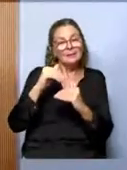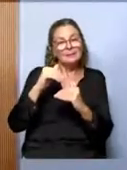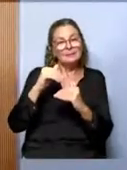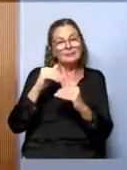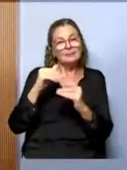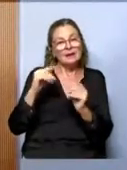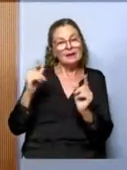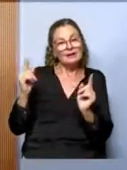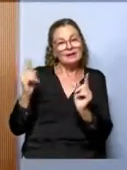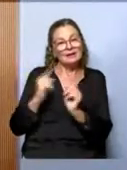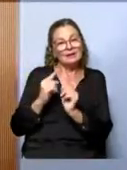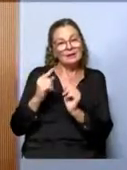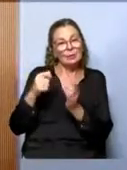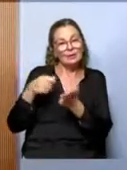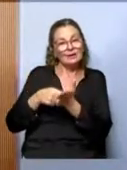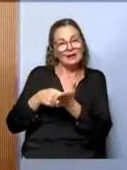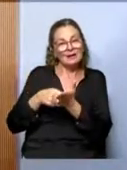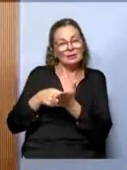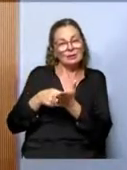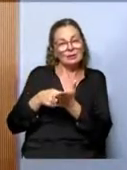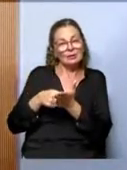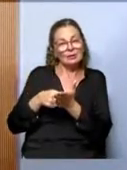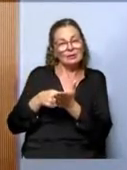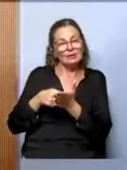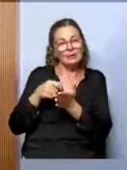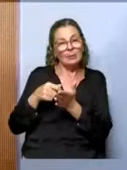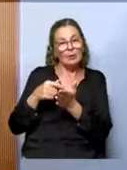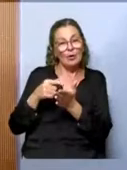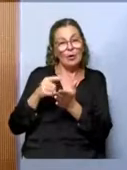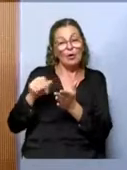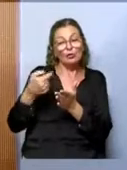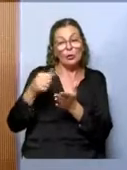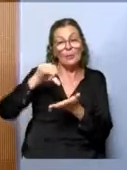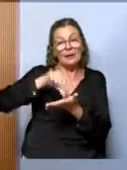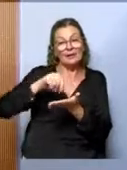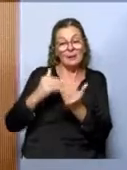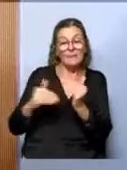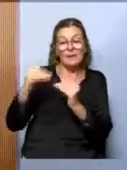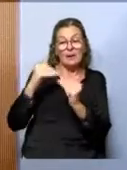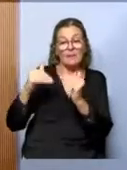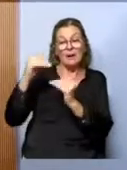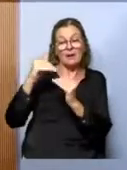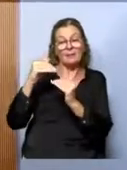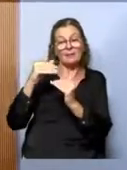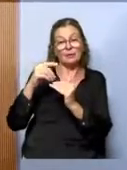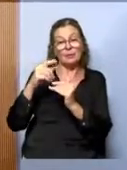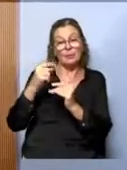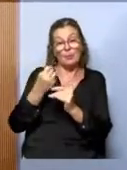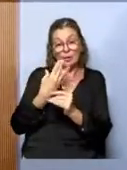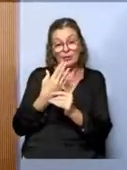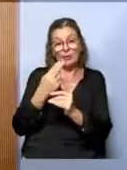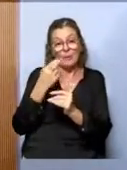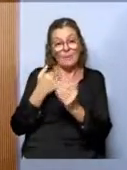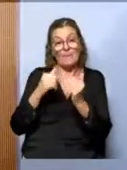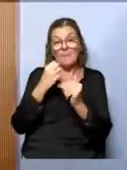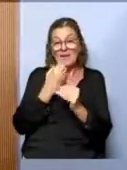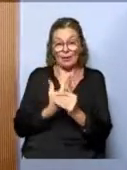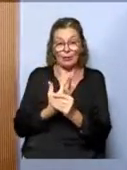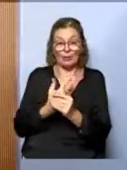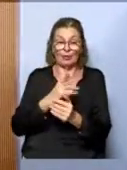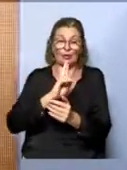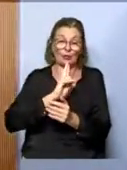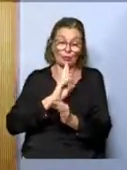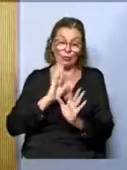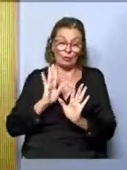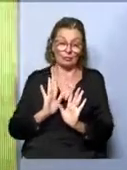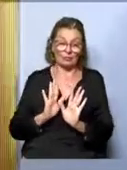redujo ese gasto. De hecho, la mayoría de los países lo que hicieron fue incrementarlo y por eso tuvieron resultados positivos en materia de pobreza. En Uruguay fue uno de